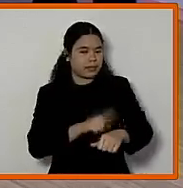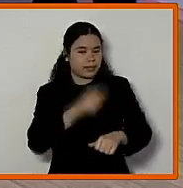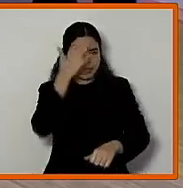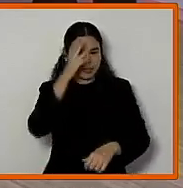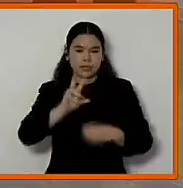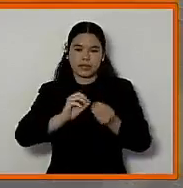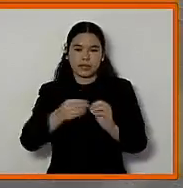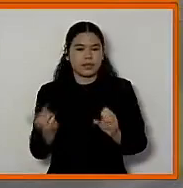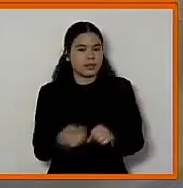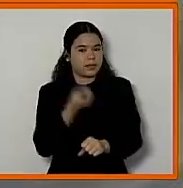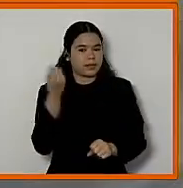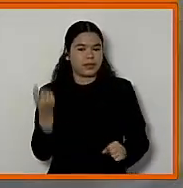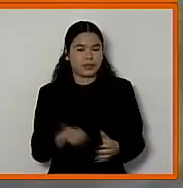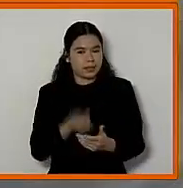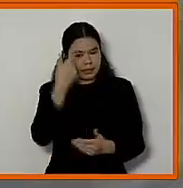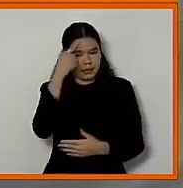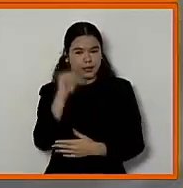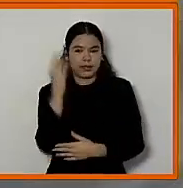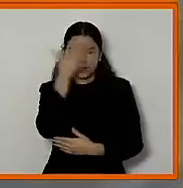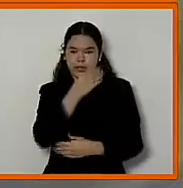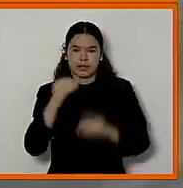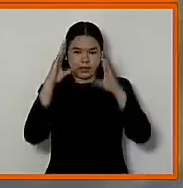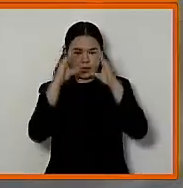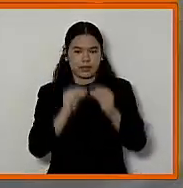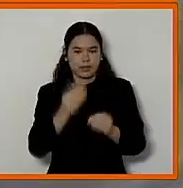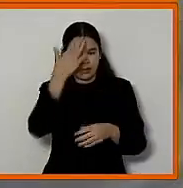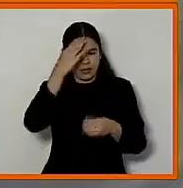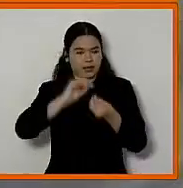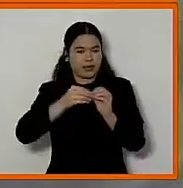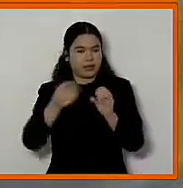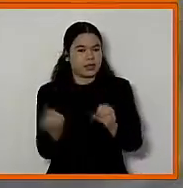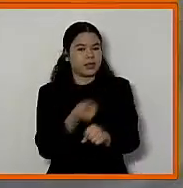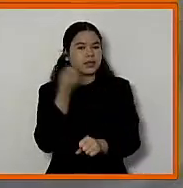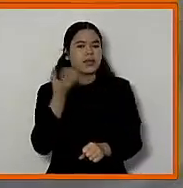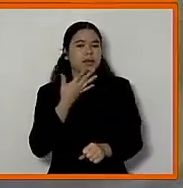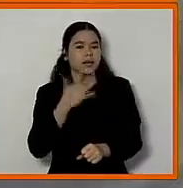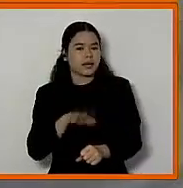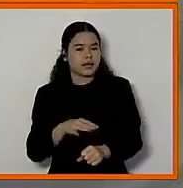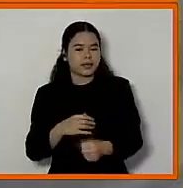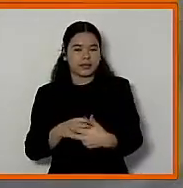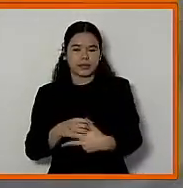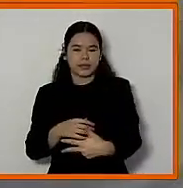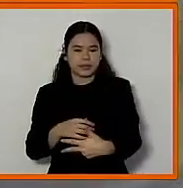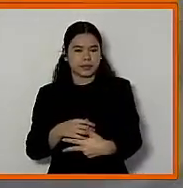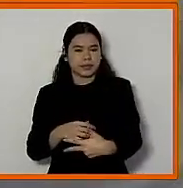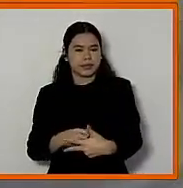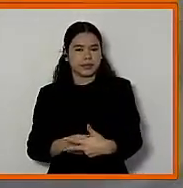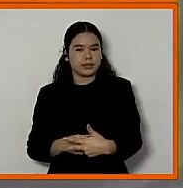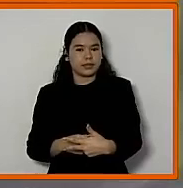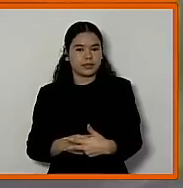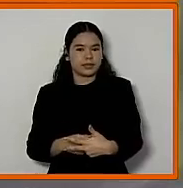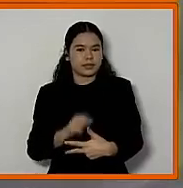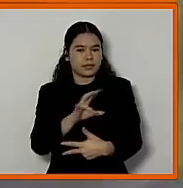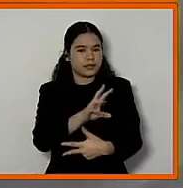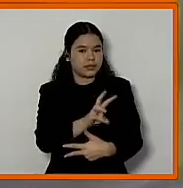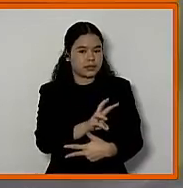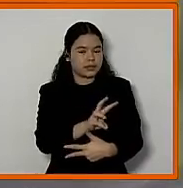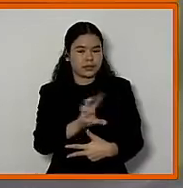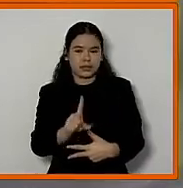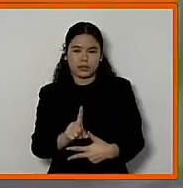tres números favorecidos para esta linda noche. Primer número ganador, suerte, porque este es el